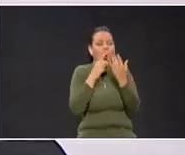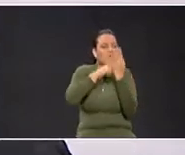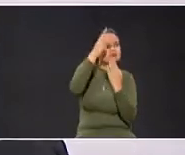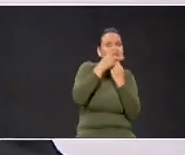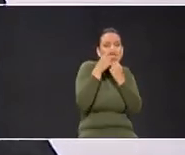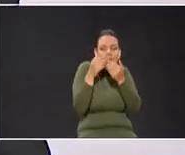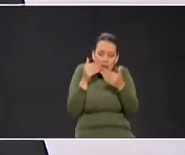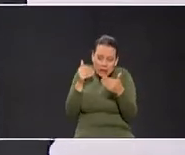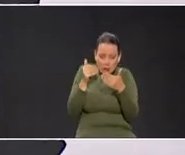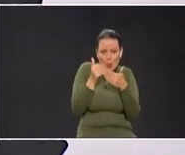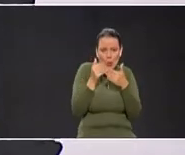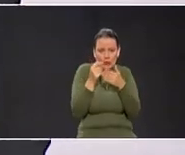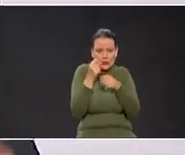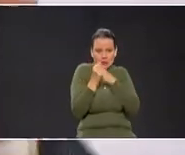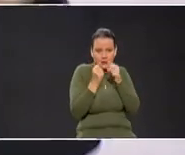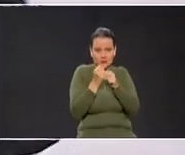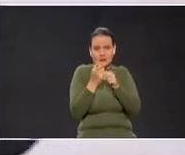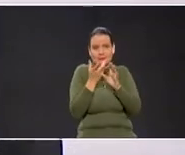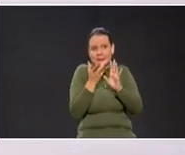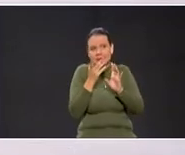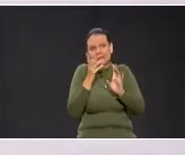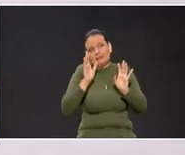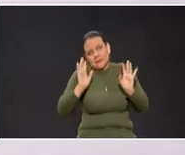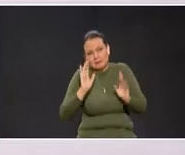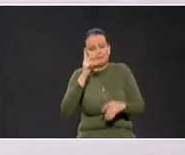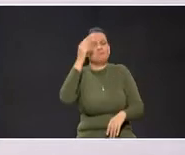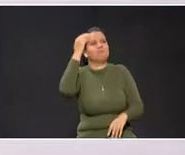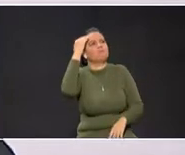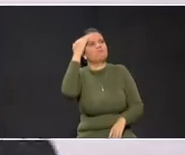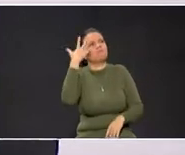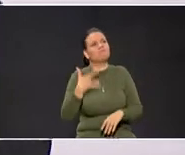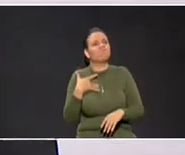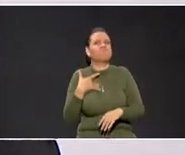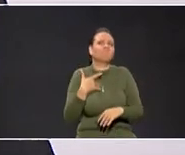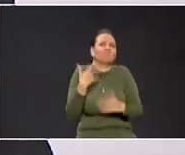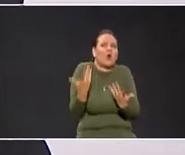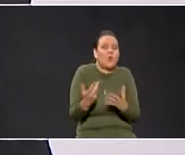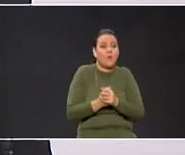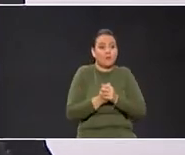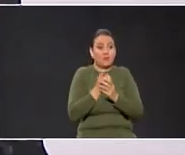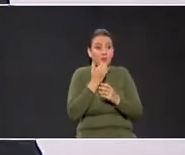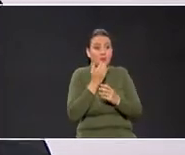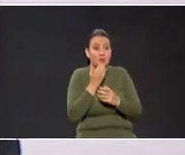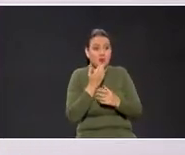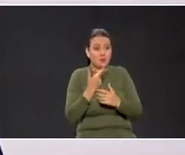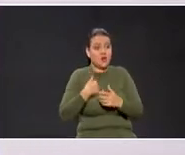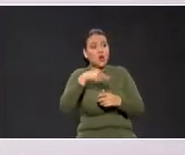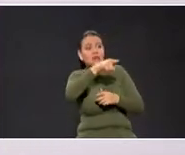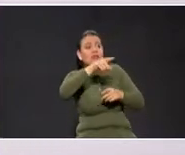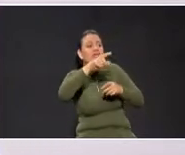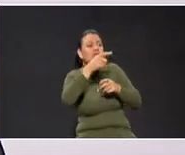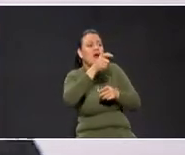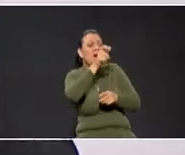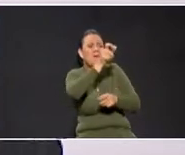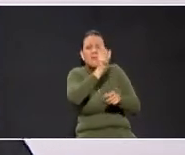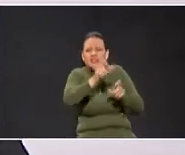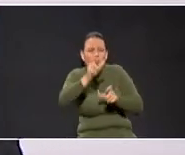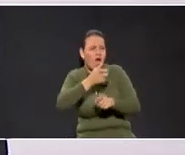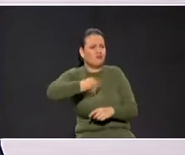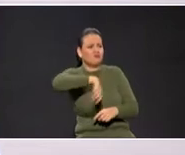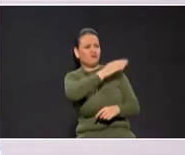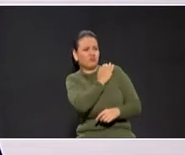reestructuración del plan de ordenamiento territorial pero sí hay varios elementos sobre los que la implementación del distrito rural y campesino que está consagrado en el pool la